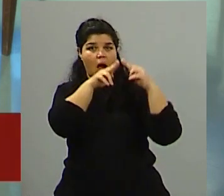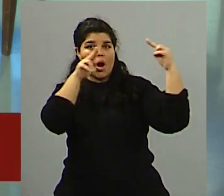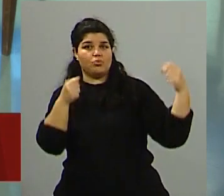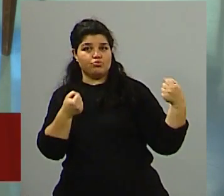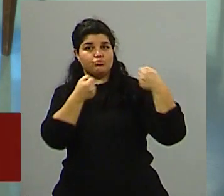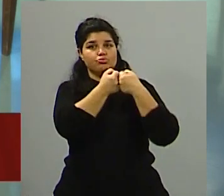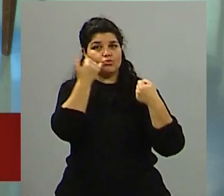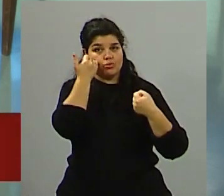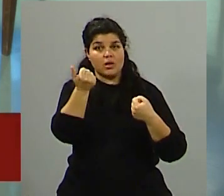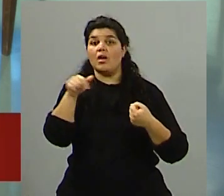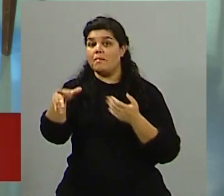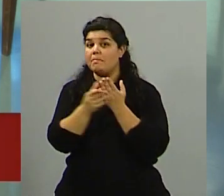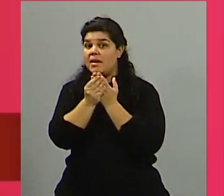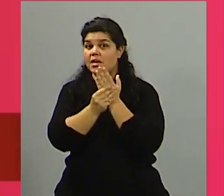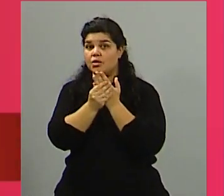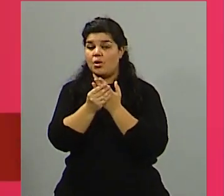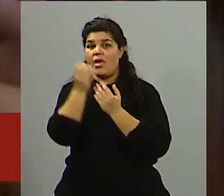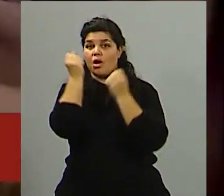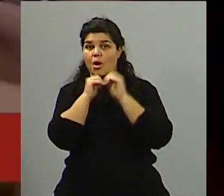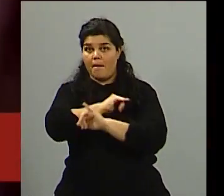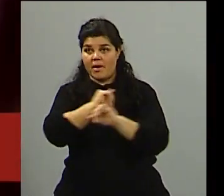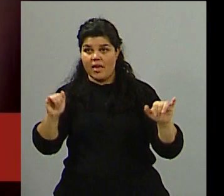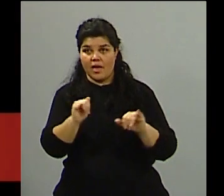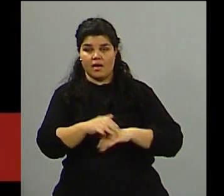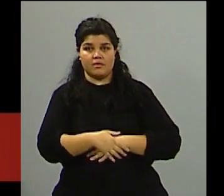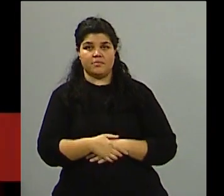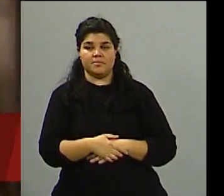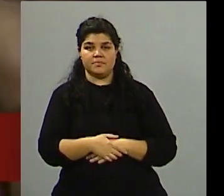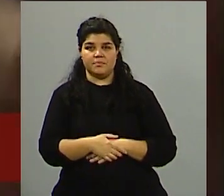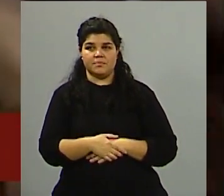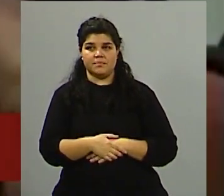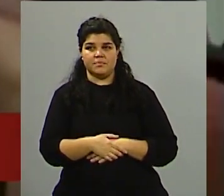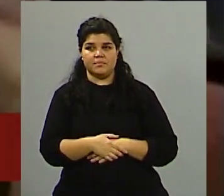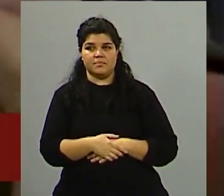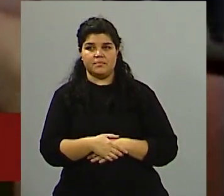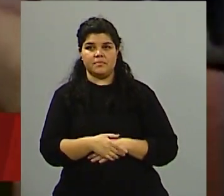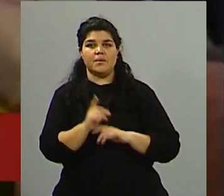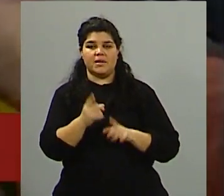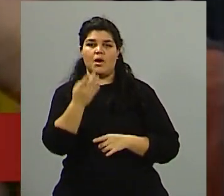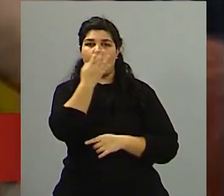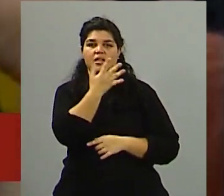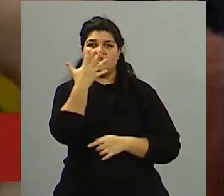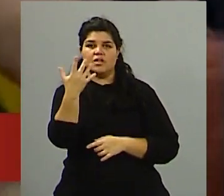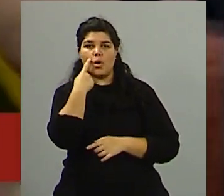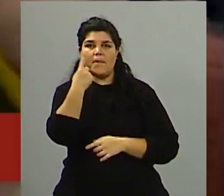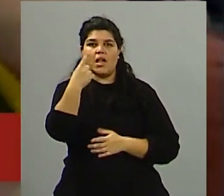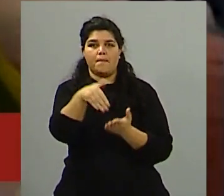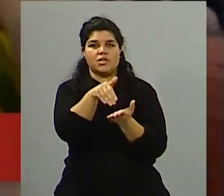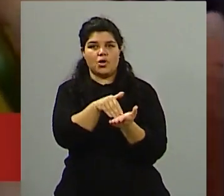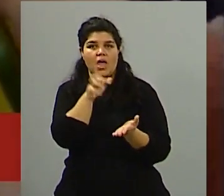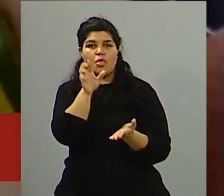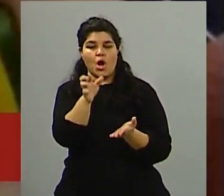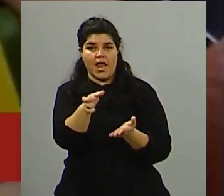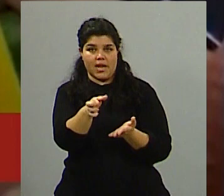Economía haciendo el anuncio? Veamos. Dale, vamos. El gobierno anterior de tomar 45.000 millones de dólares de deuda